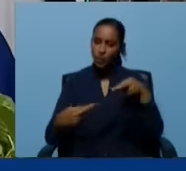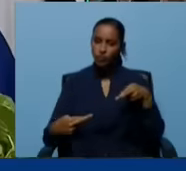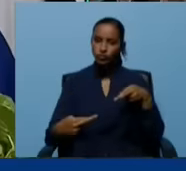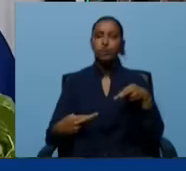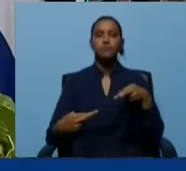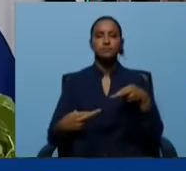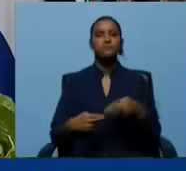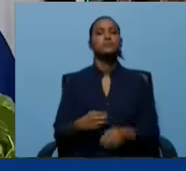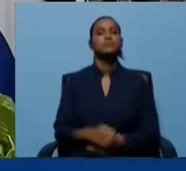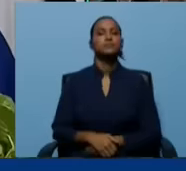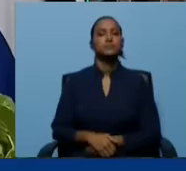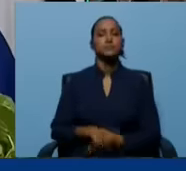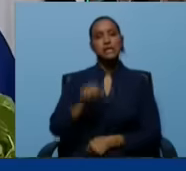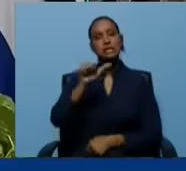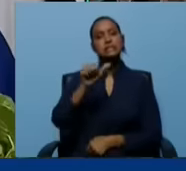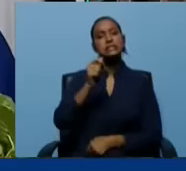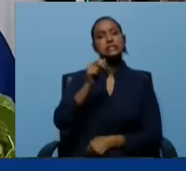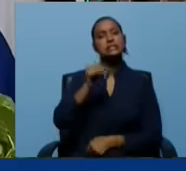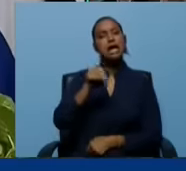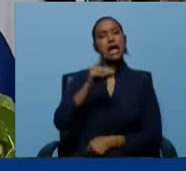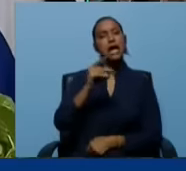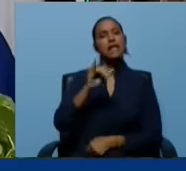sandinista,